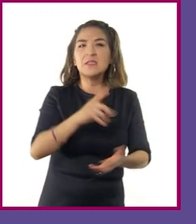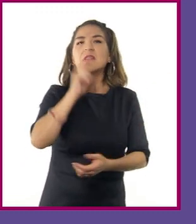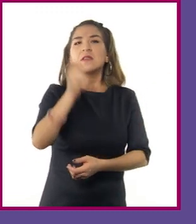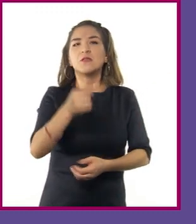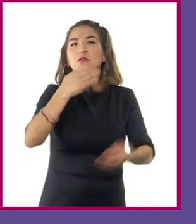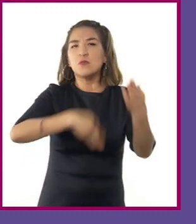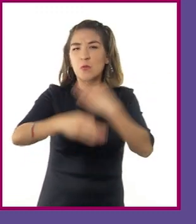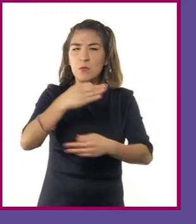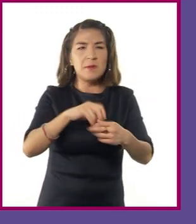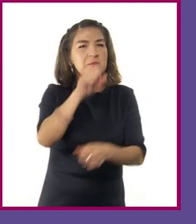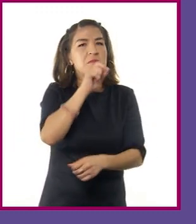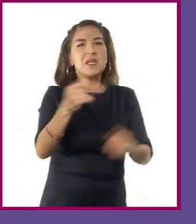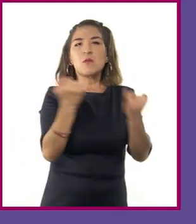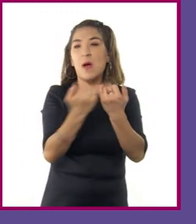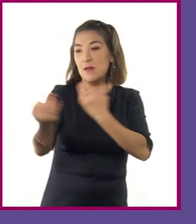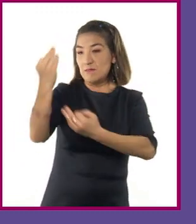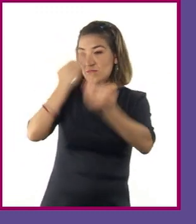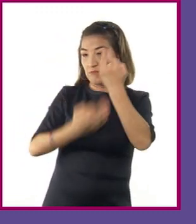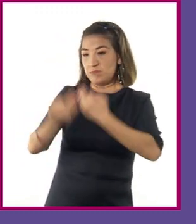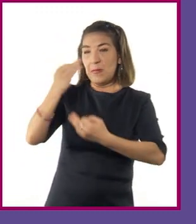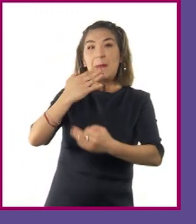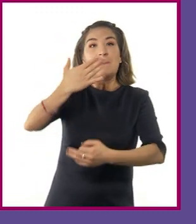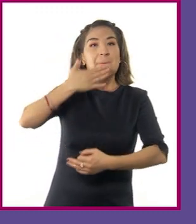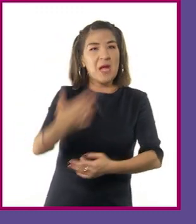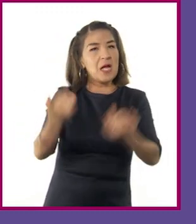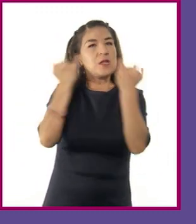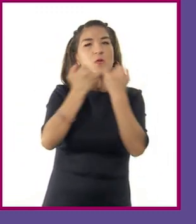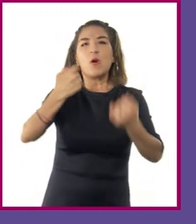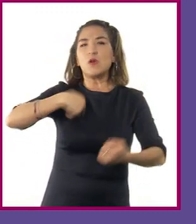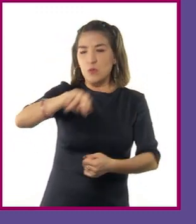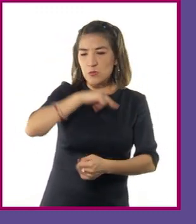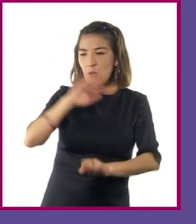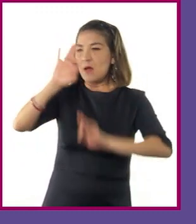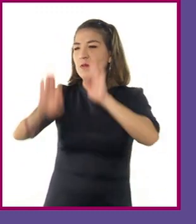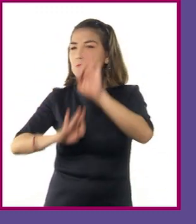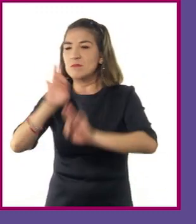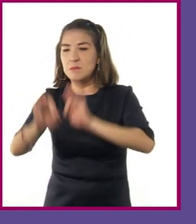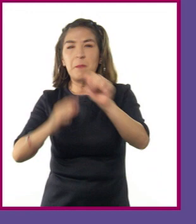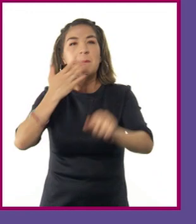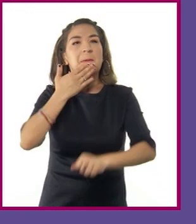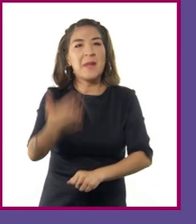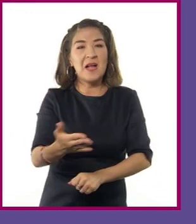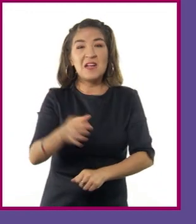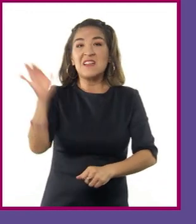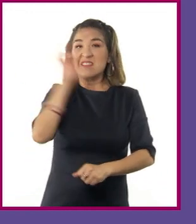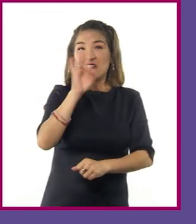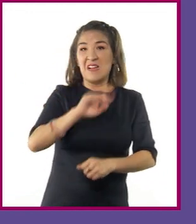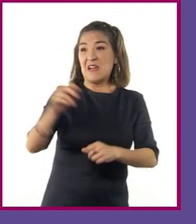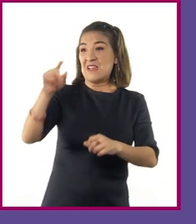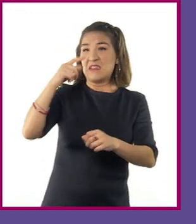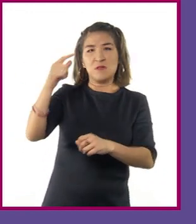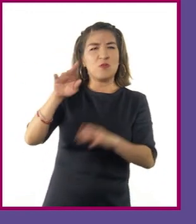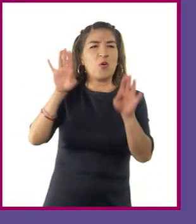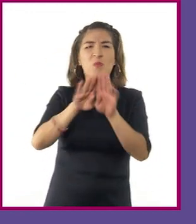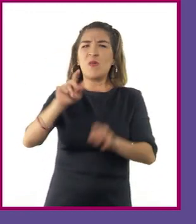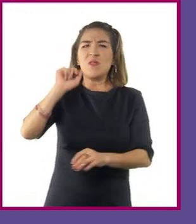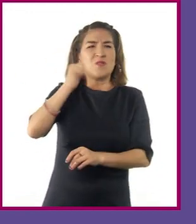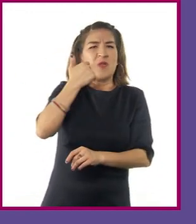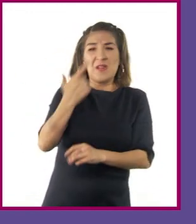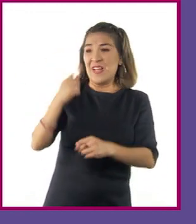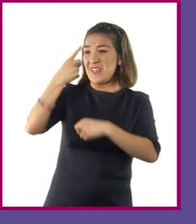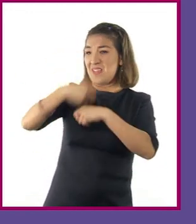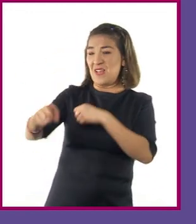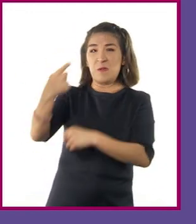demás tal como esperamos que los demás lo hagan hacia nosotros. Si no queremos que nos hagan daño, no debemos